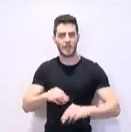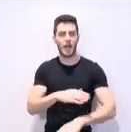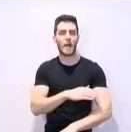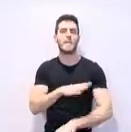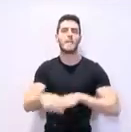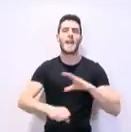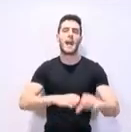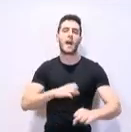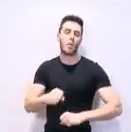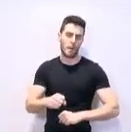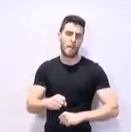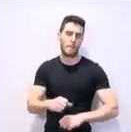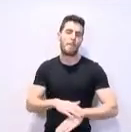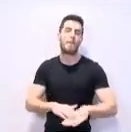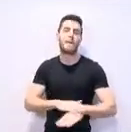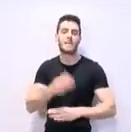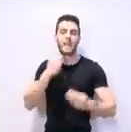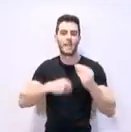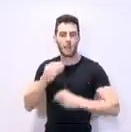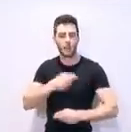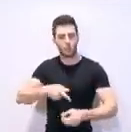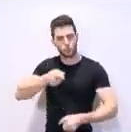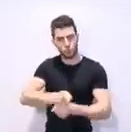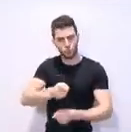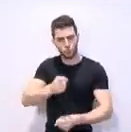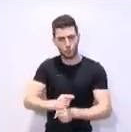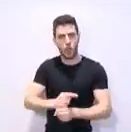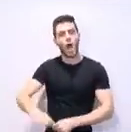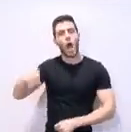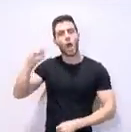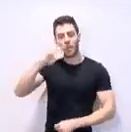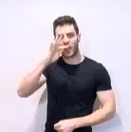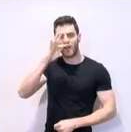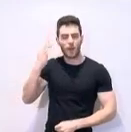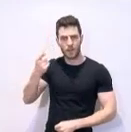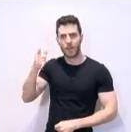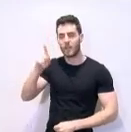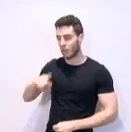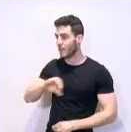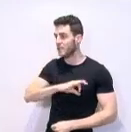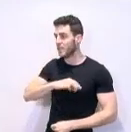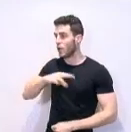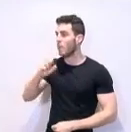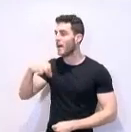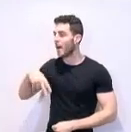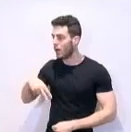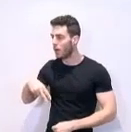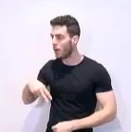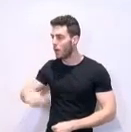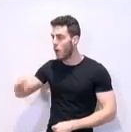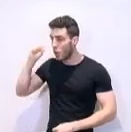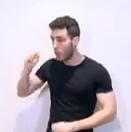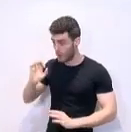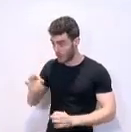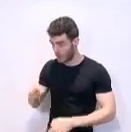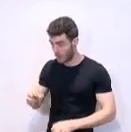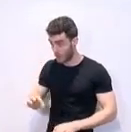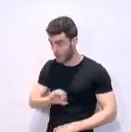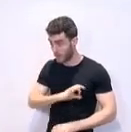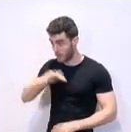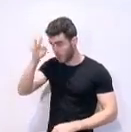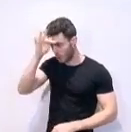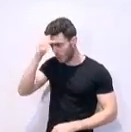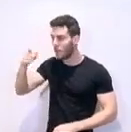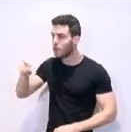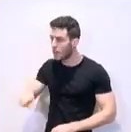de alimentos. Algo que hicieron los comunistas franceses. También el señor Macron es comunista. También, señor Domínguez.